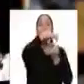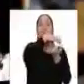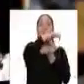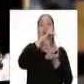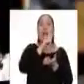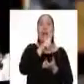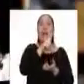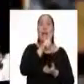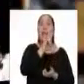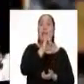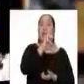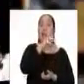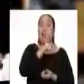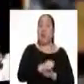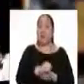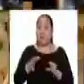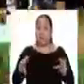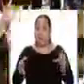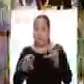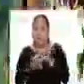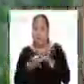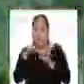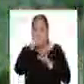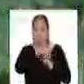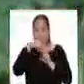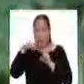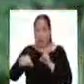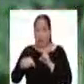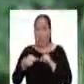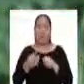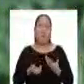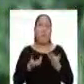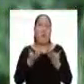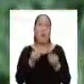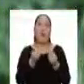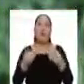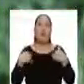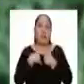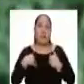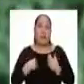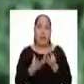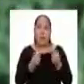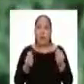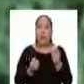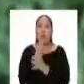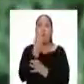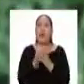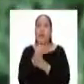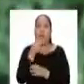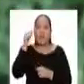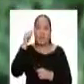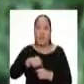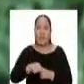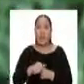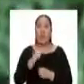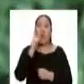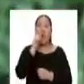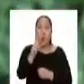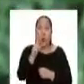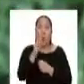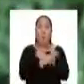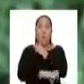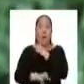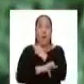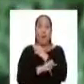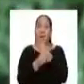combinación de ambos factores permite la existencia de gran variedad de vegetales y animales, lo que nos convierte en uno de los países